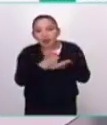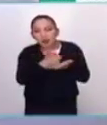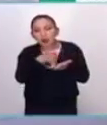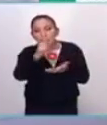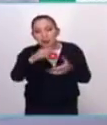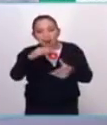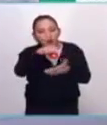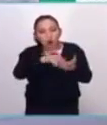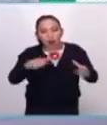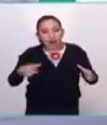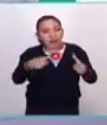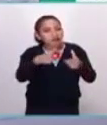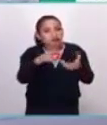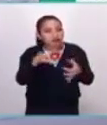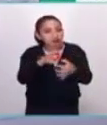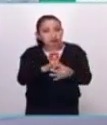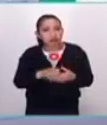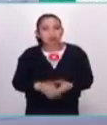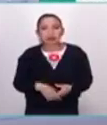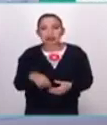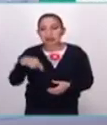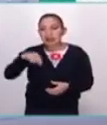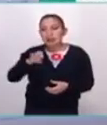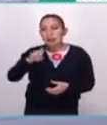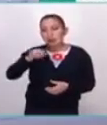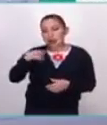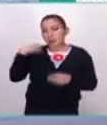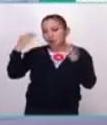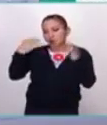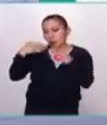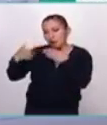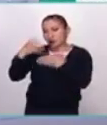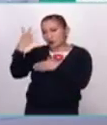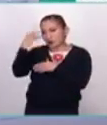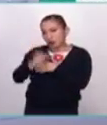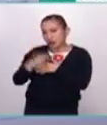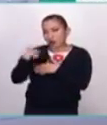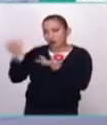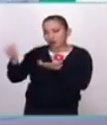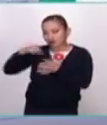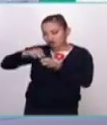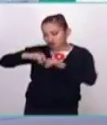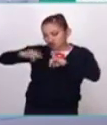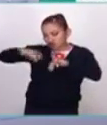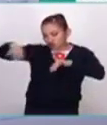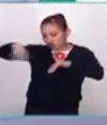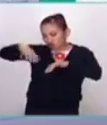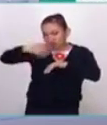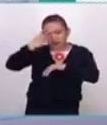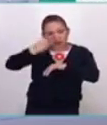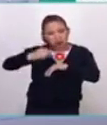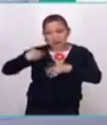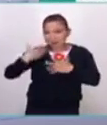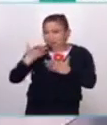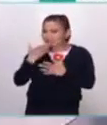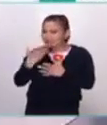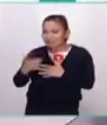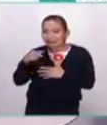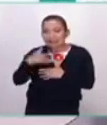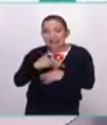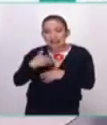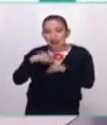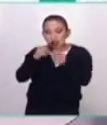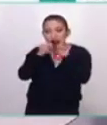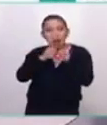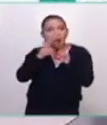estas áreas arqueológicas? La Quemada tiene un museo muy moderno, muy bonito, con una maqueta extraordinaria. Tiene un